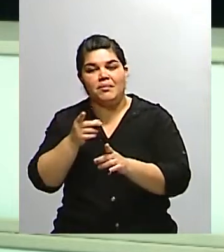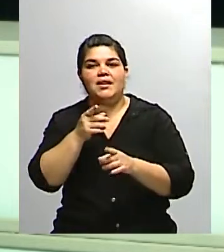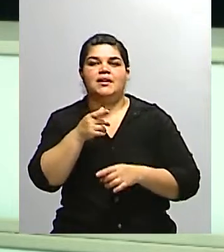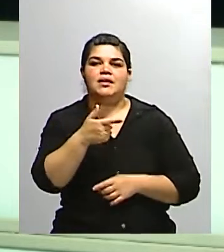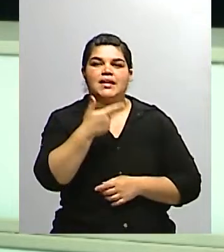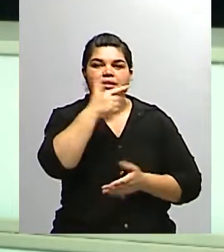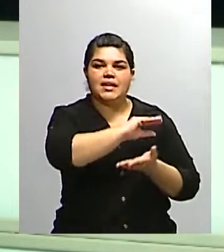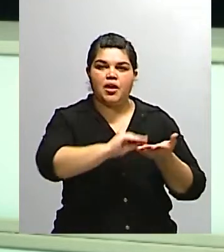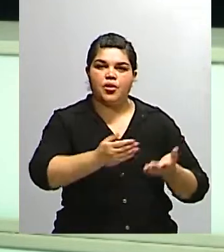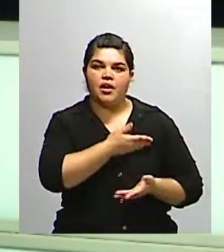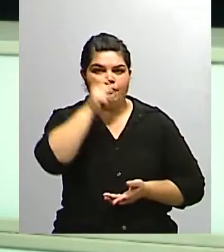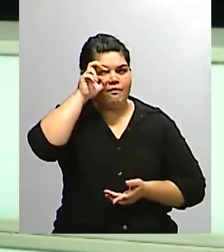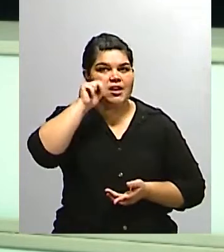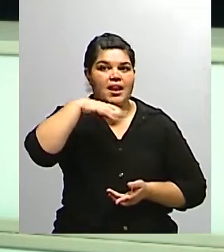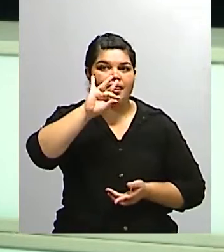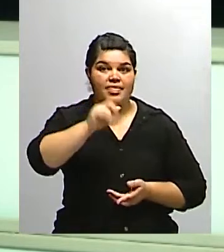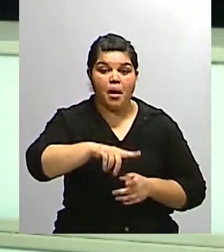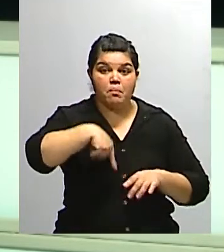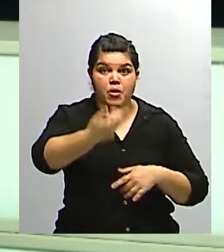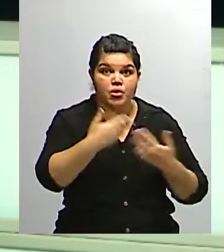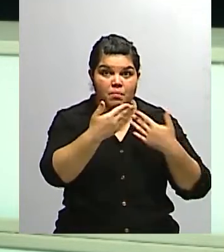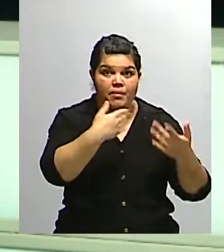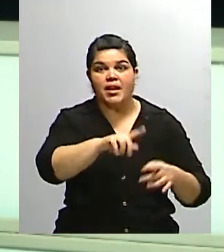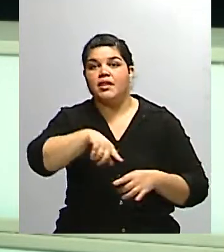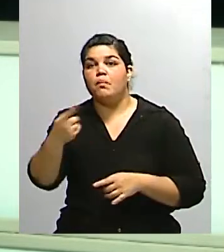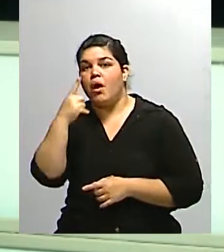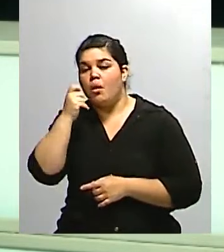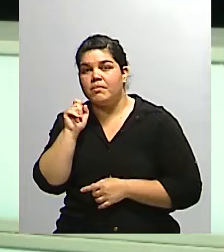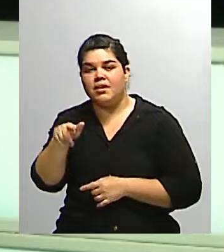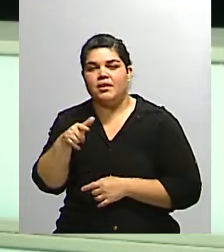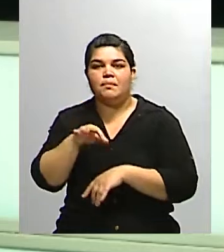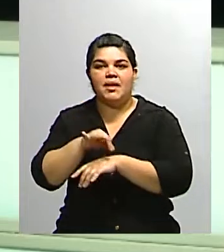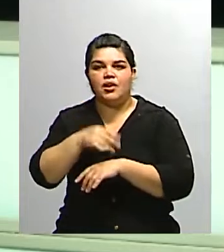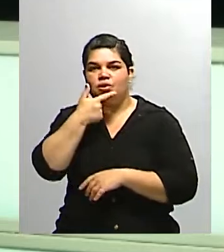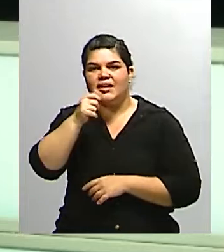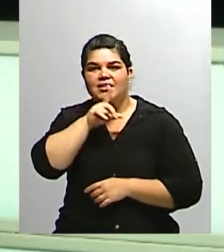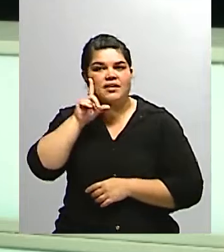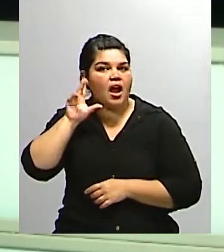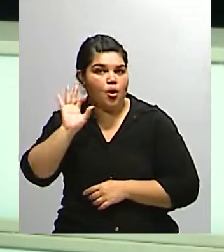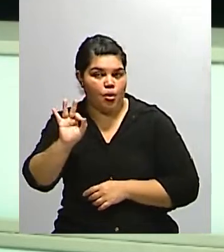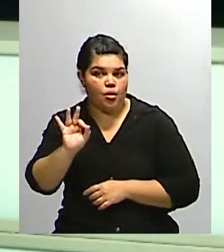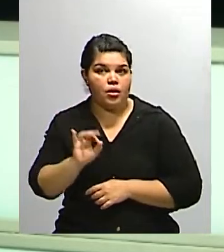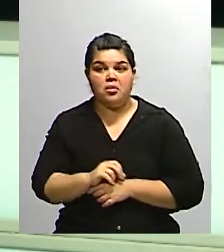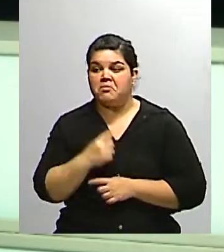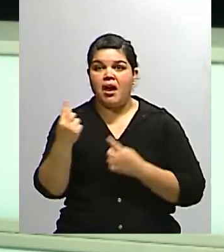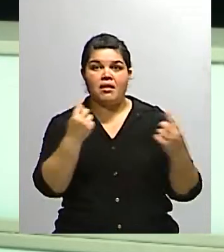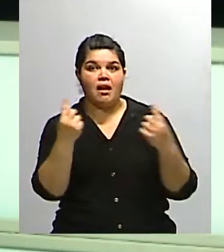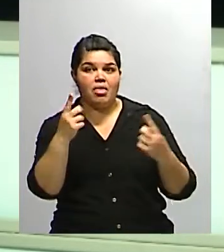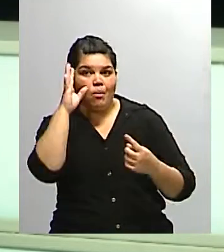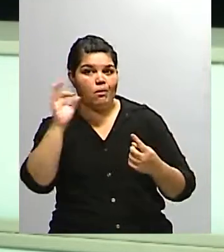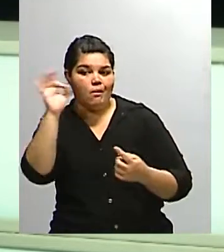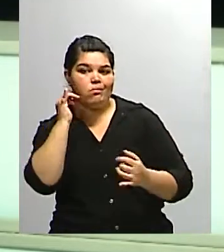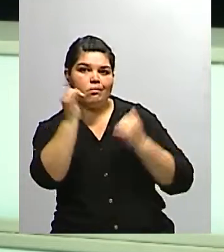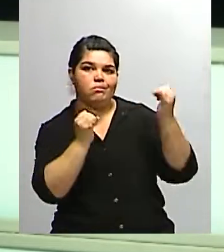Sabadín. Ella viene en el próximo bloque y después vamos a hablar con el doctor Santiago Orrico, quienes desde su lugar nos van a